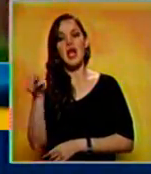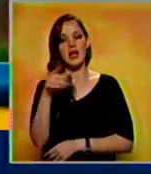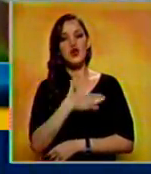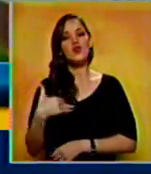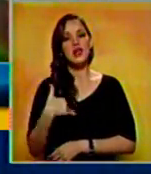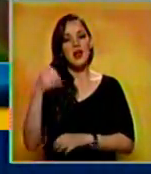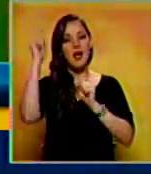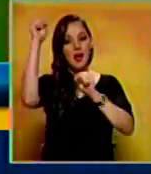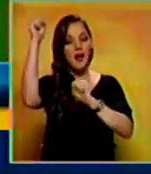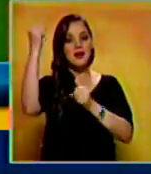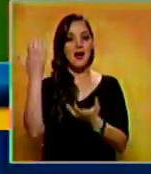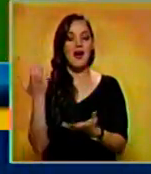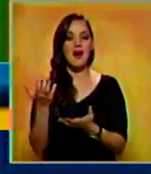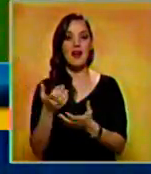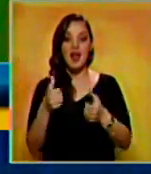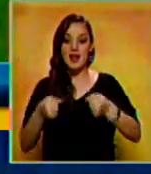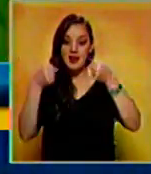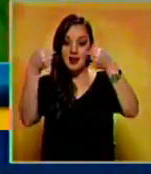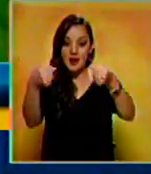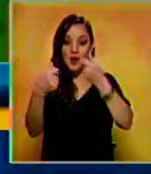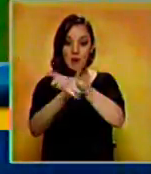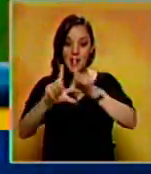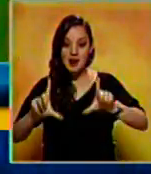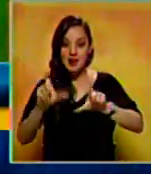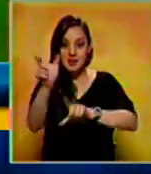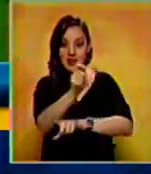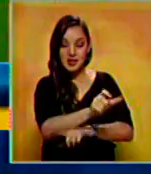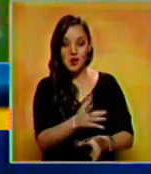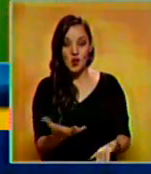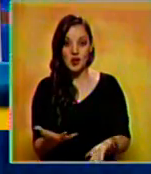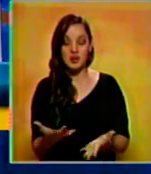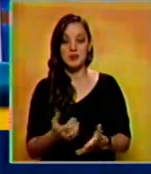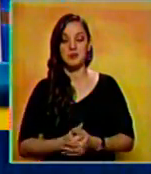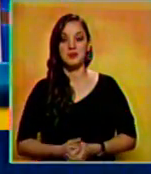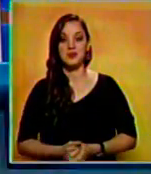Copa Libertadores tras sumar un empate y una derrota.